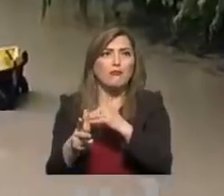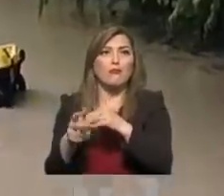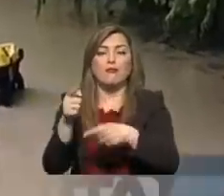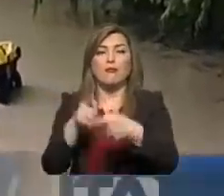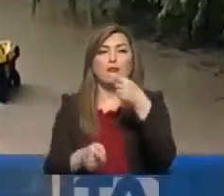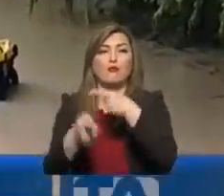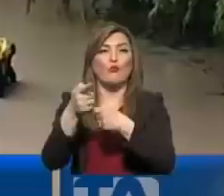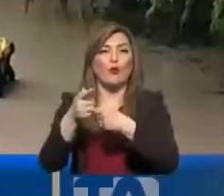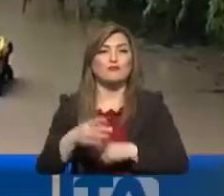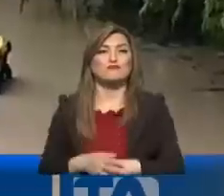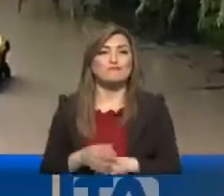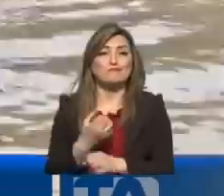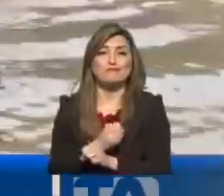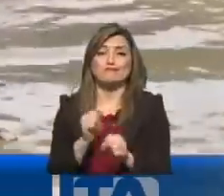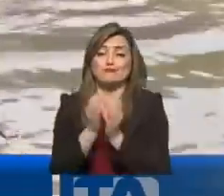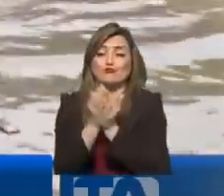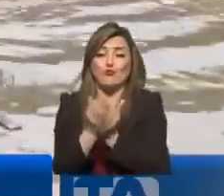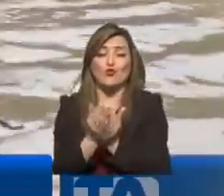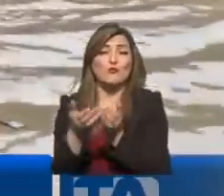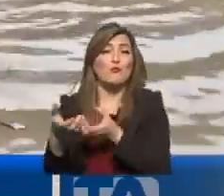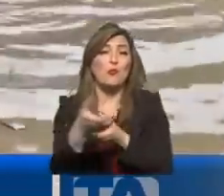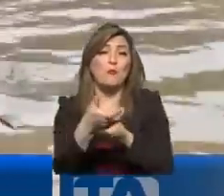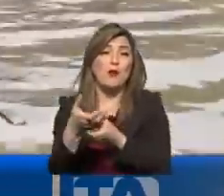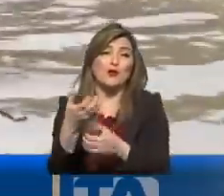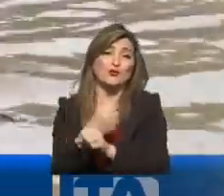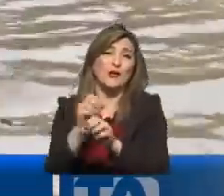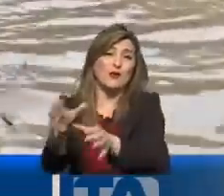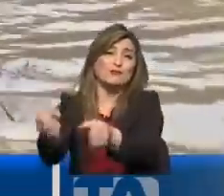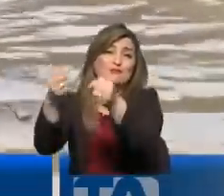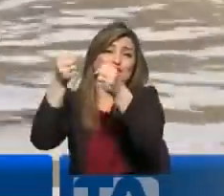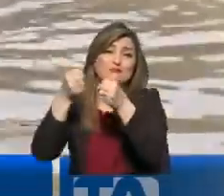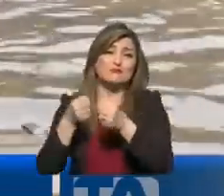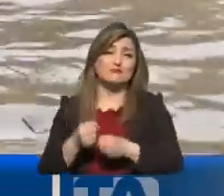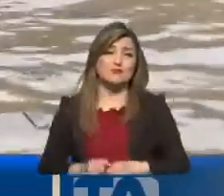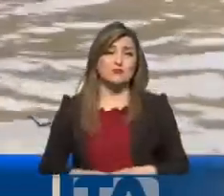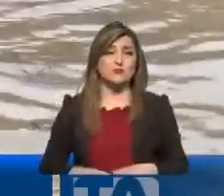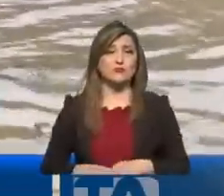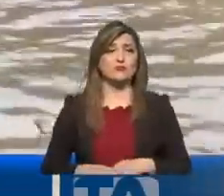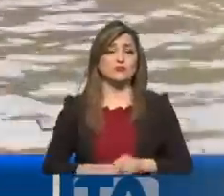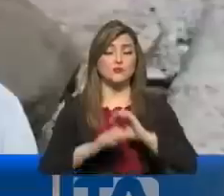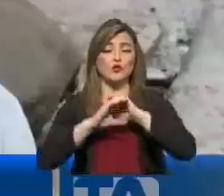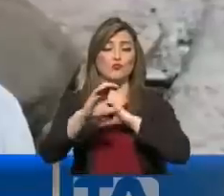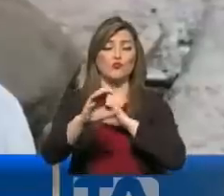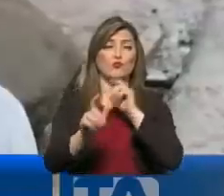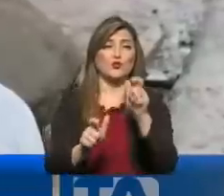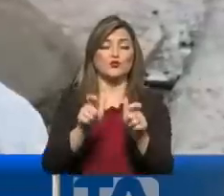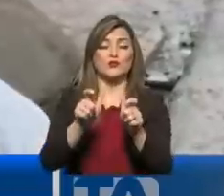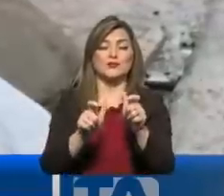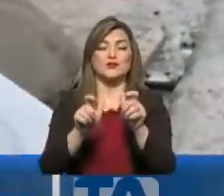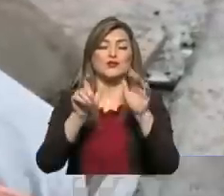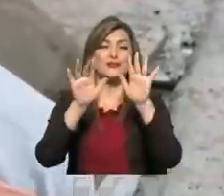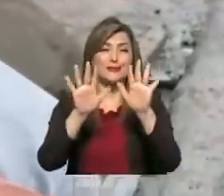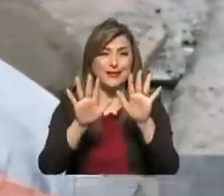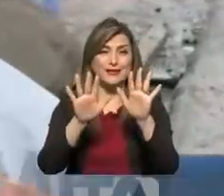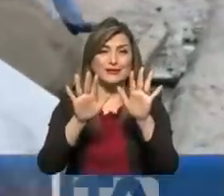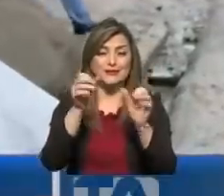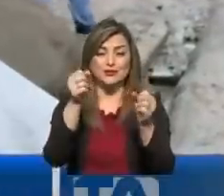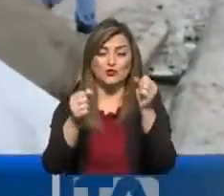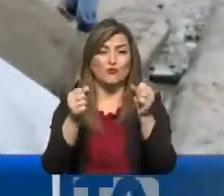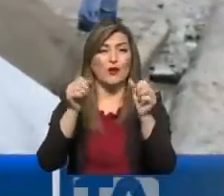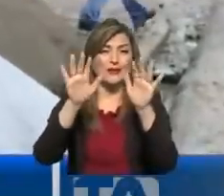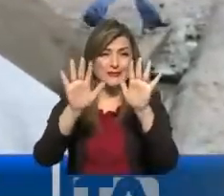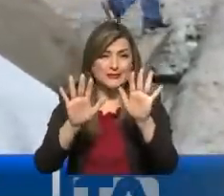ocupantes tuvieron que ser rescatados en botes por bomberos. En el bus estaban 9 personas, con el chofer estaban 10 personas. Yo